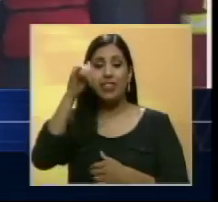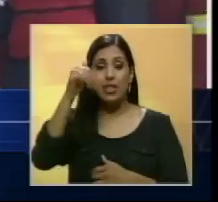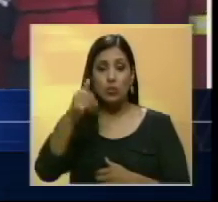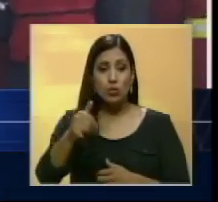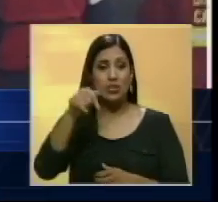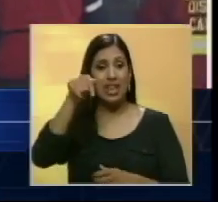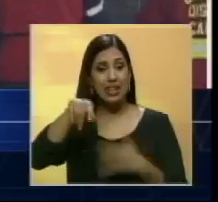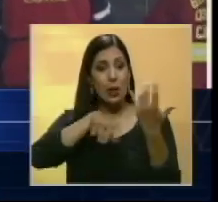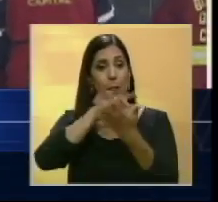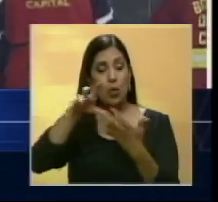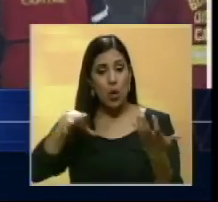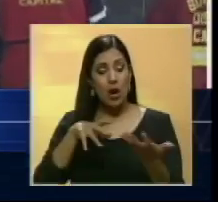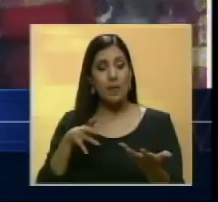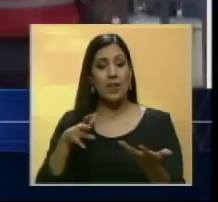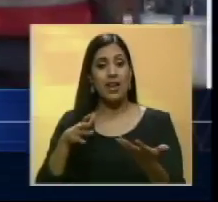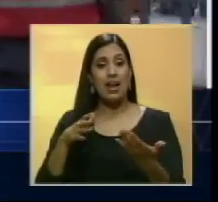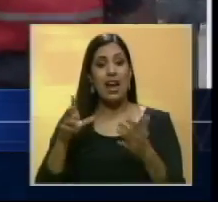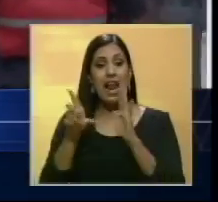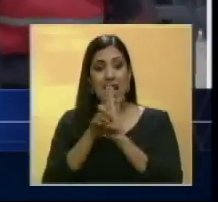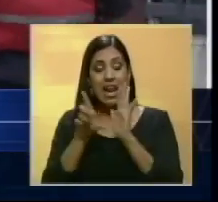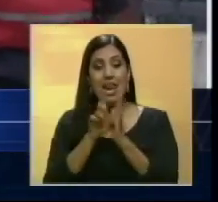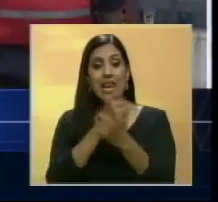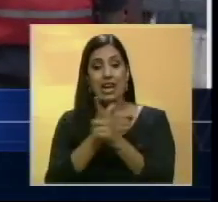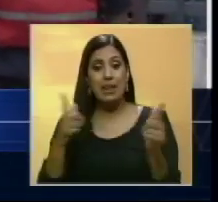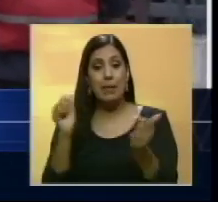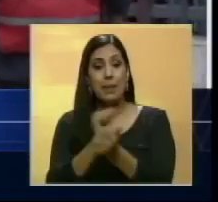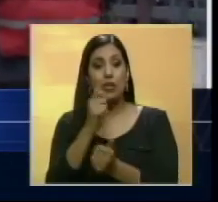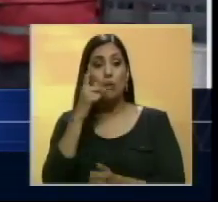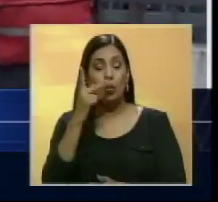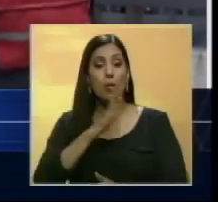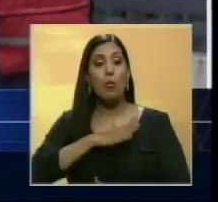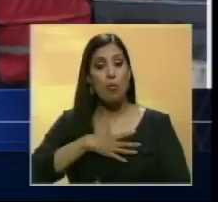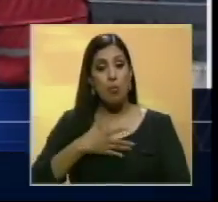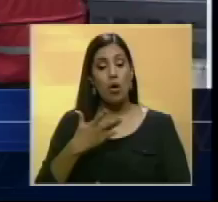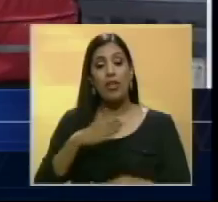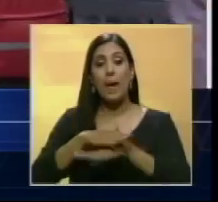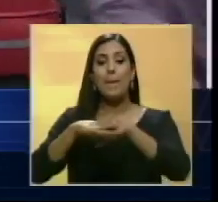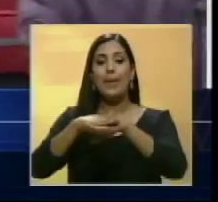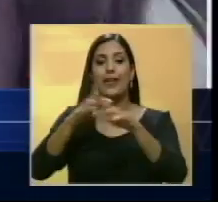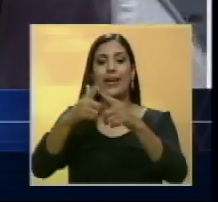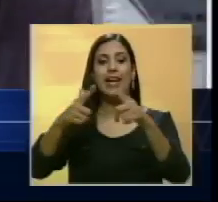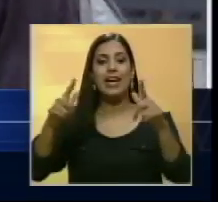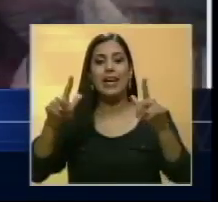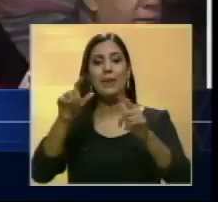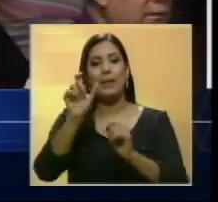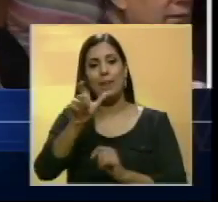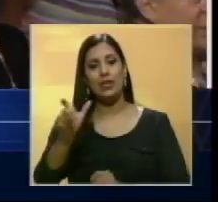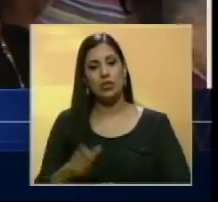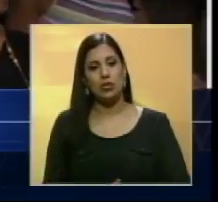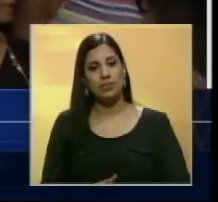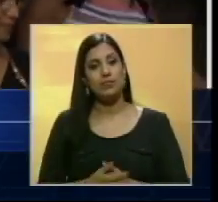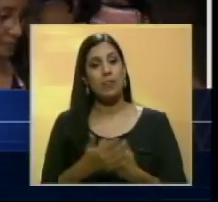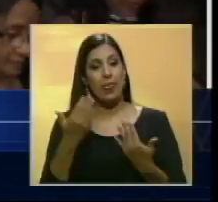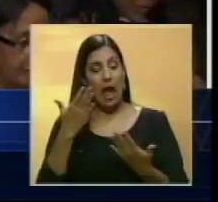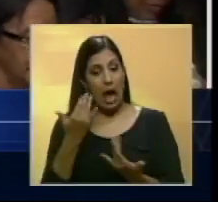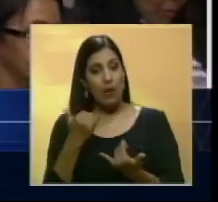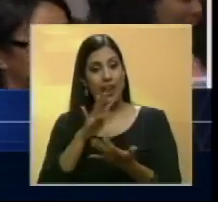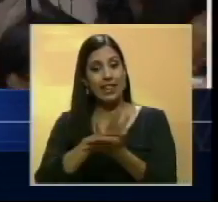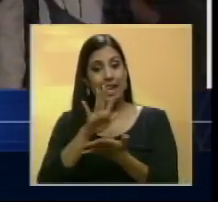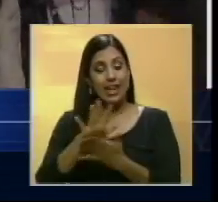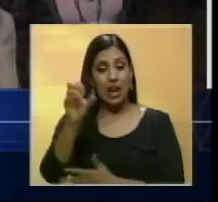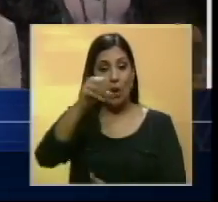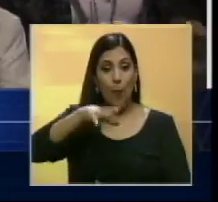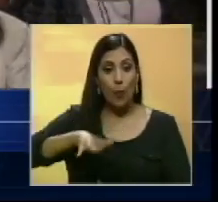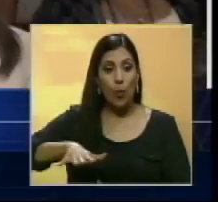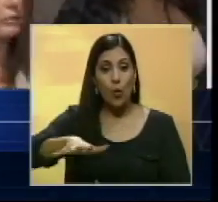que hechos como este, con una ley de amnistía vigente, serían perdonados. Hechos donde la tranquilidad del